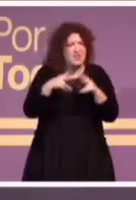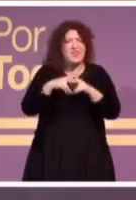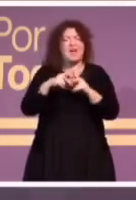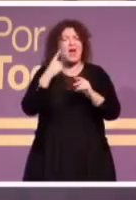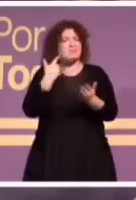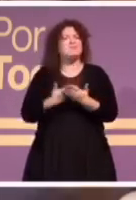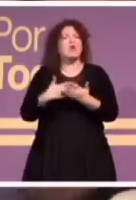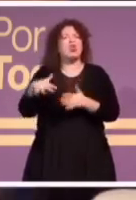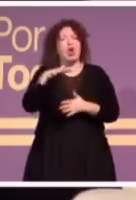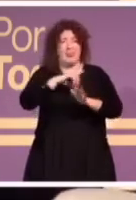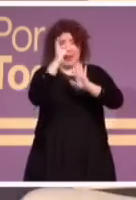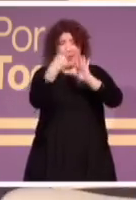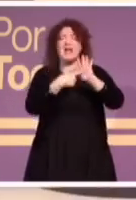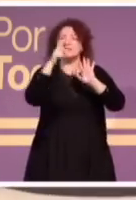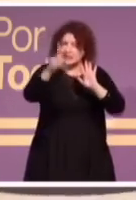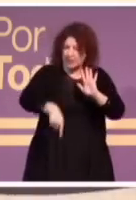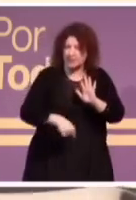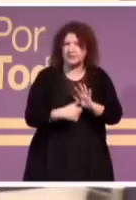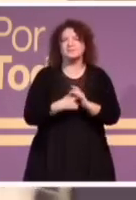leyes.